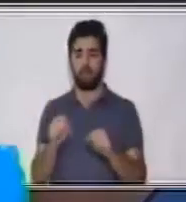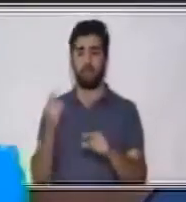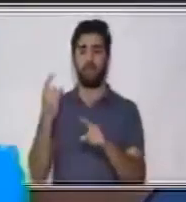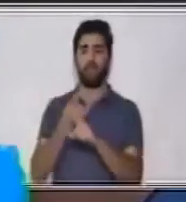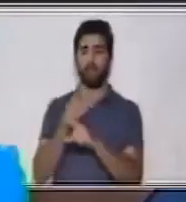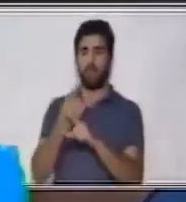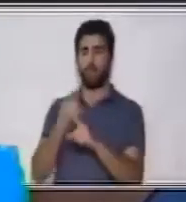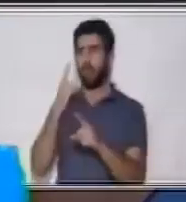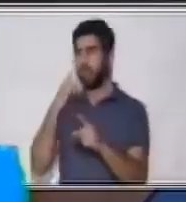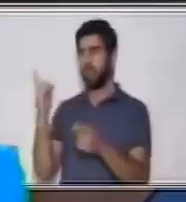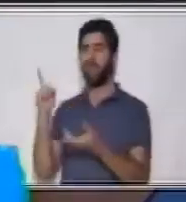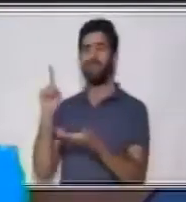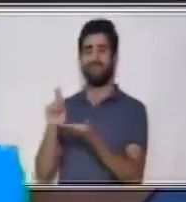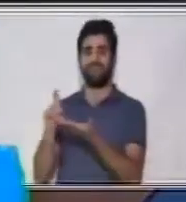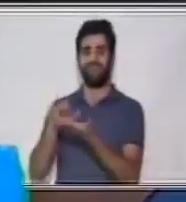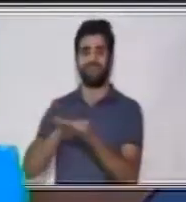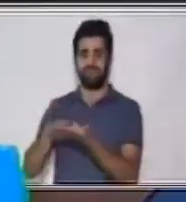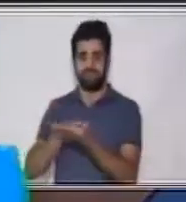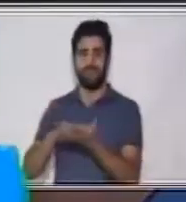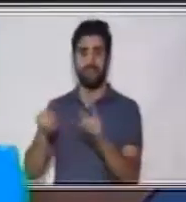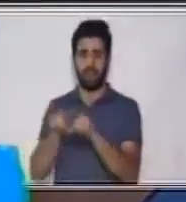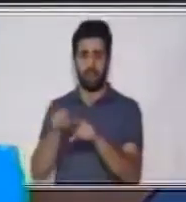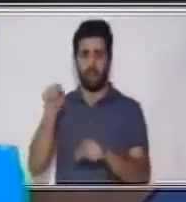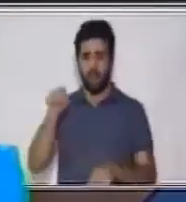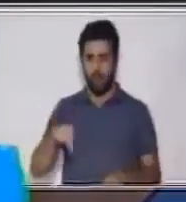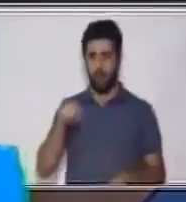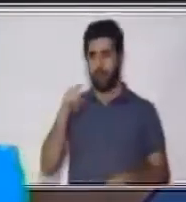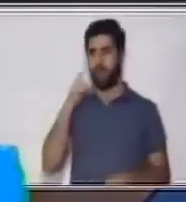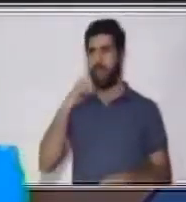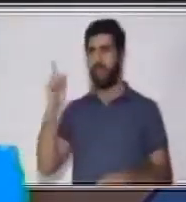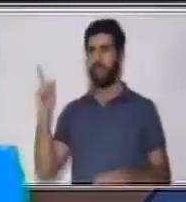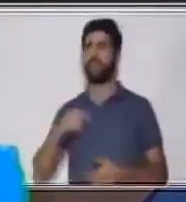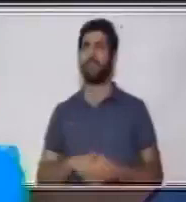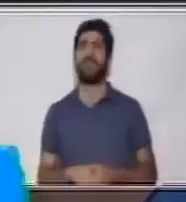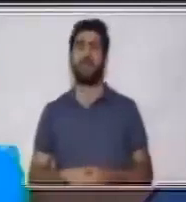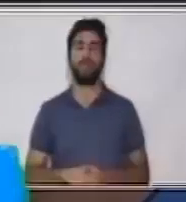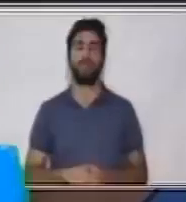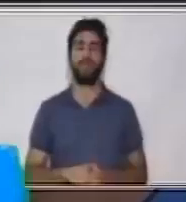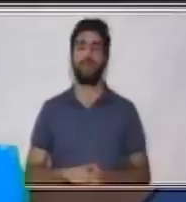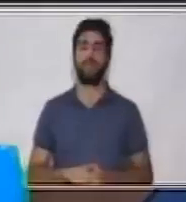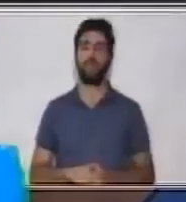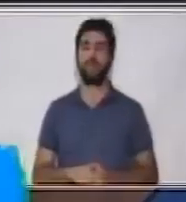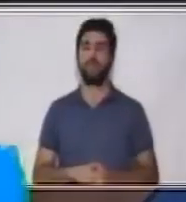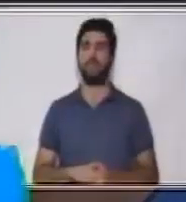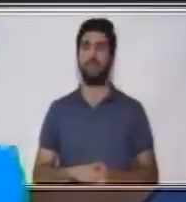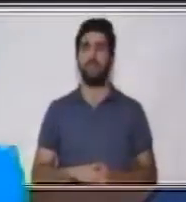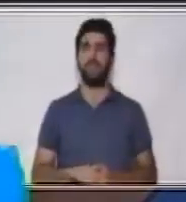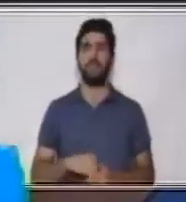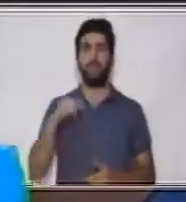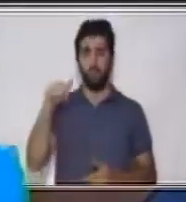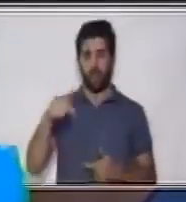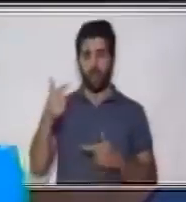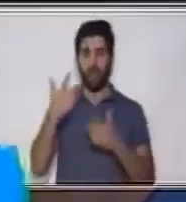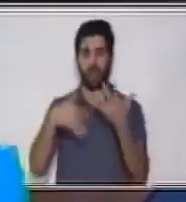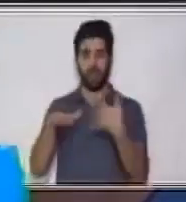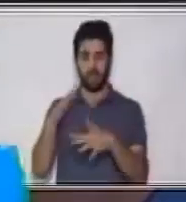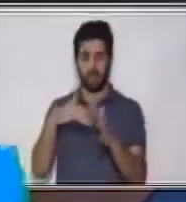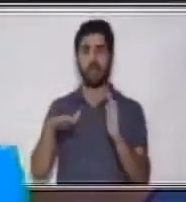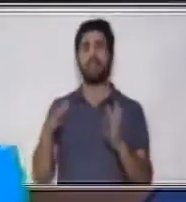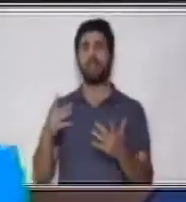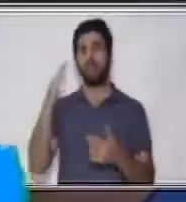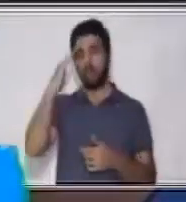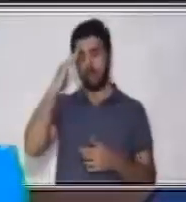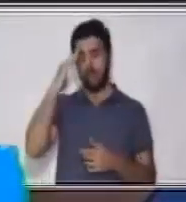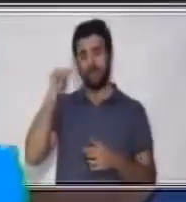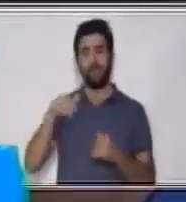puedes utilizar como lo vamos a hacer en este momento. En lengua de señas tenemos